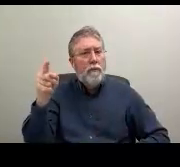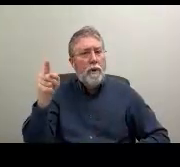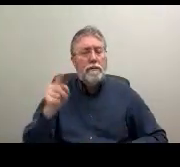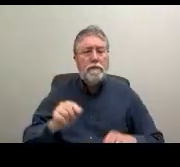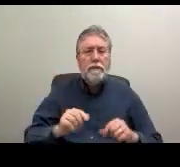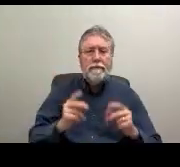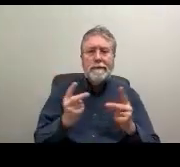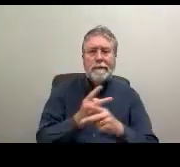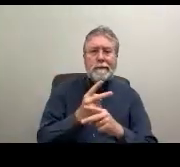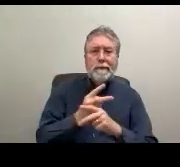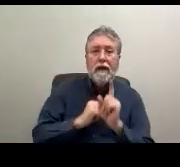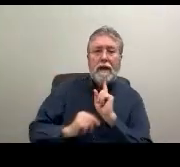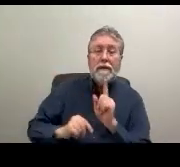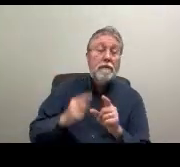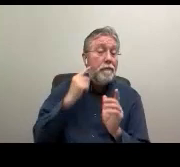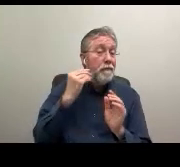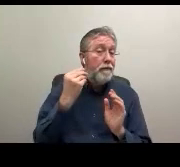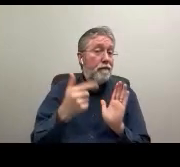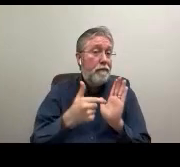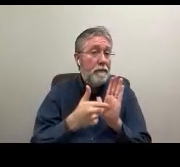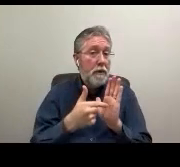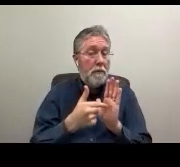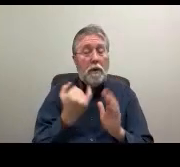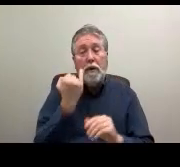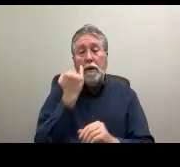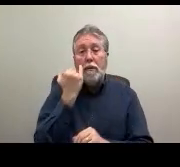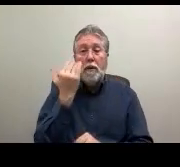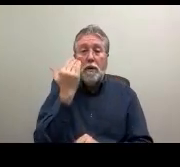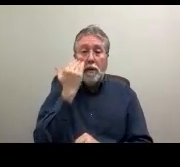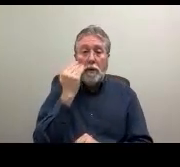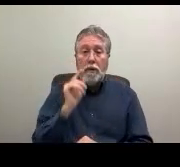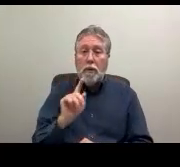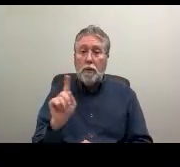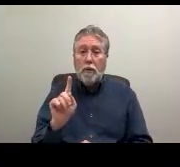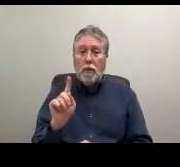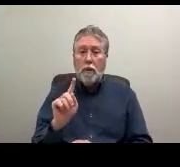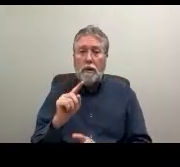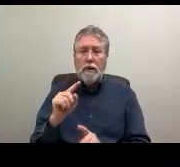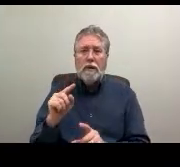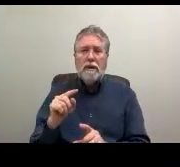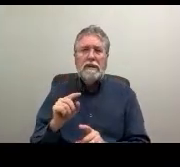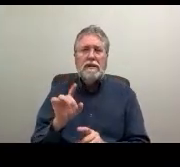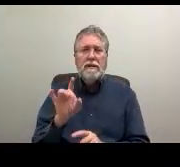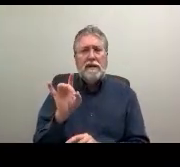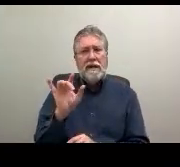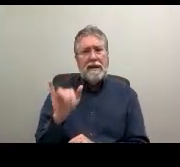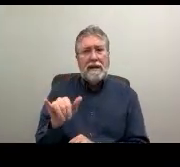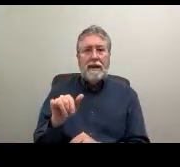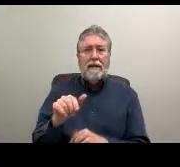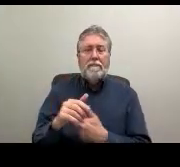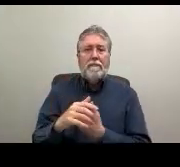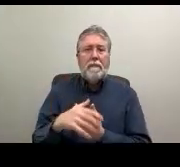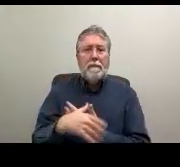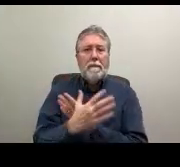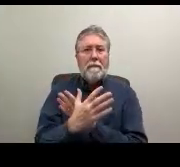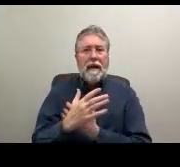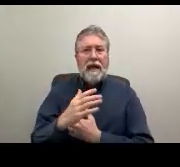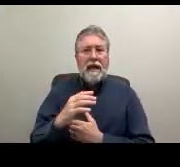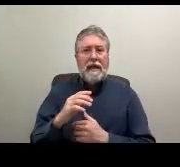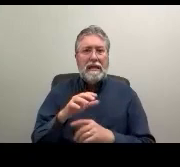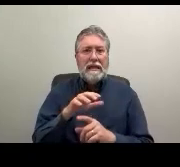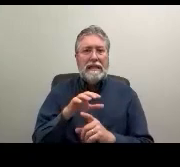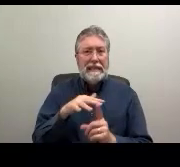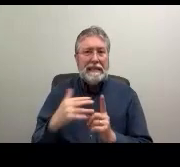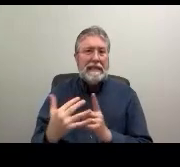Entonces, por ejemplo, si saben dónde está el ecosistema predominante de murciélagos, vamos allí y